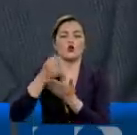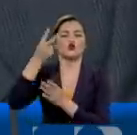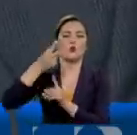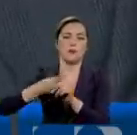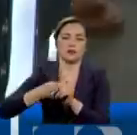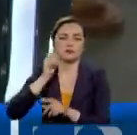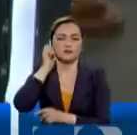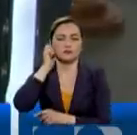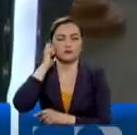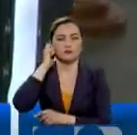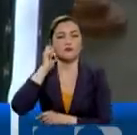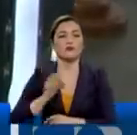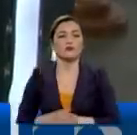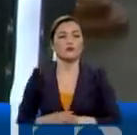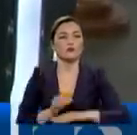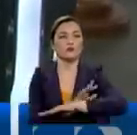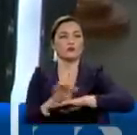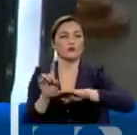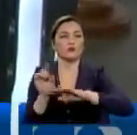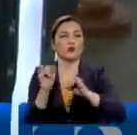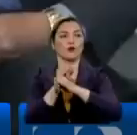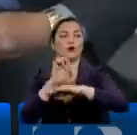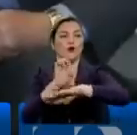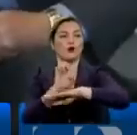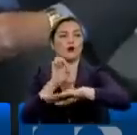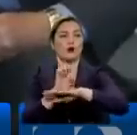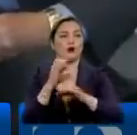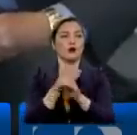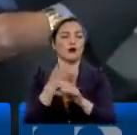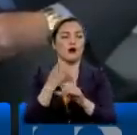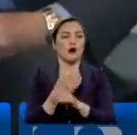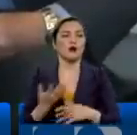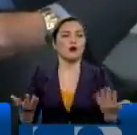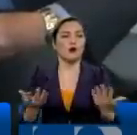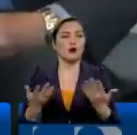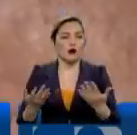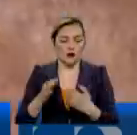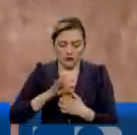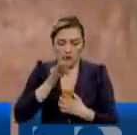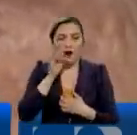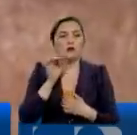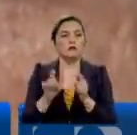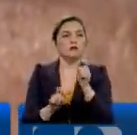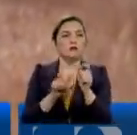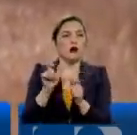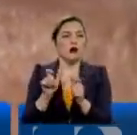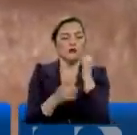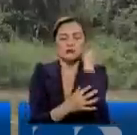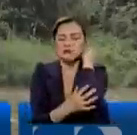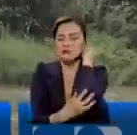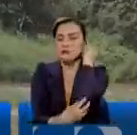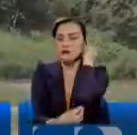por 2 meses. Según el director de la entidad en Ecuador, se estima que como consecuencia de la pandemia, las personas en condición de